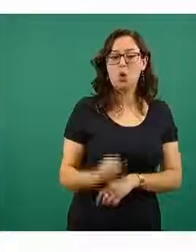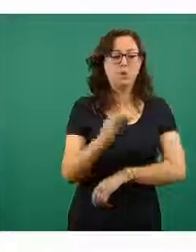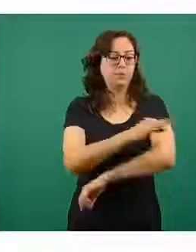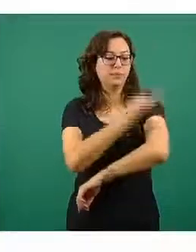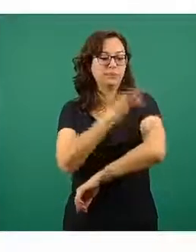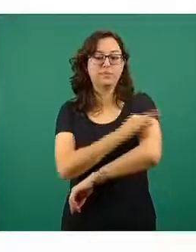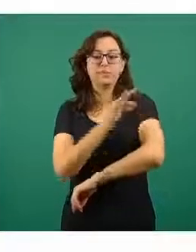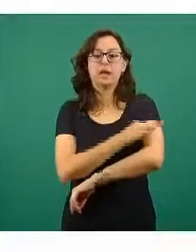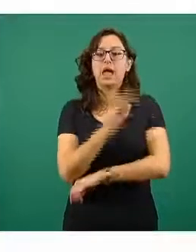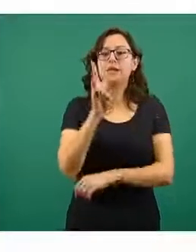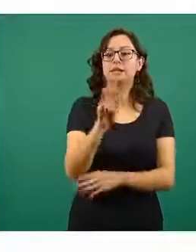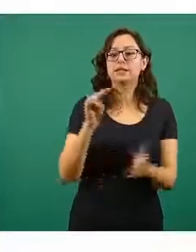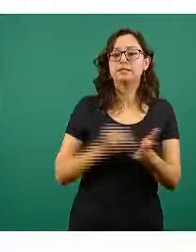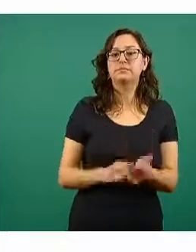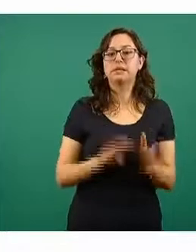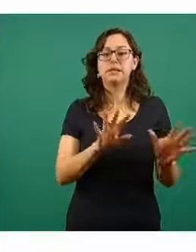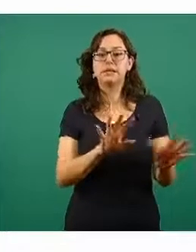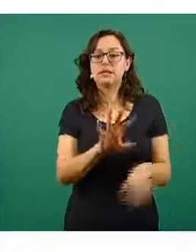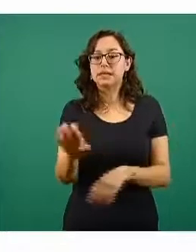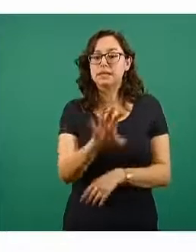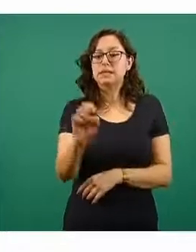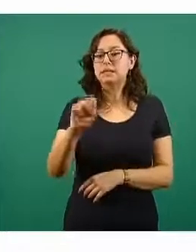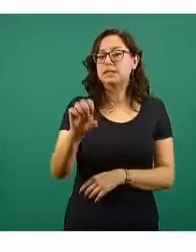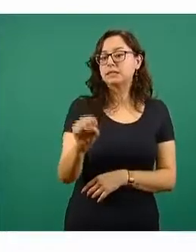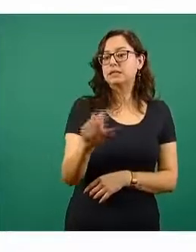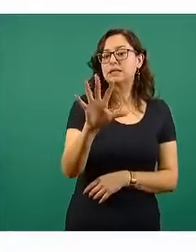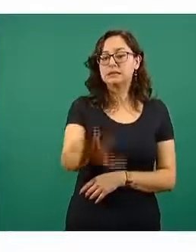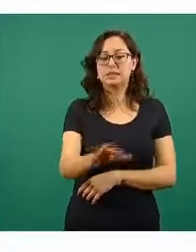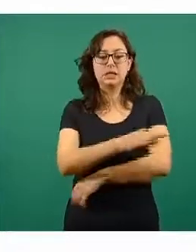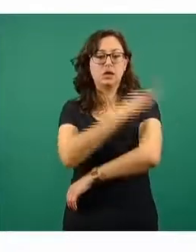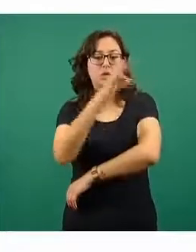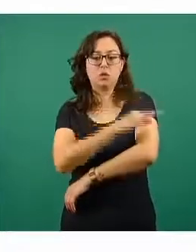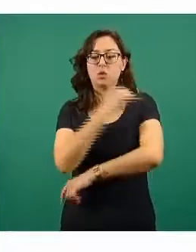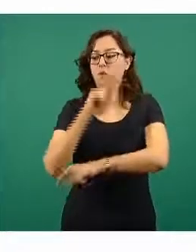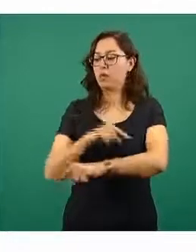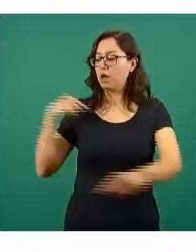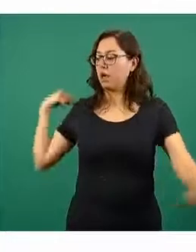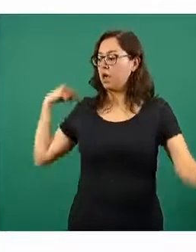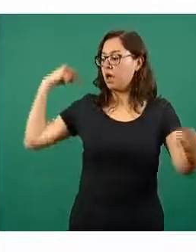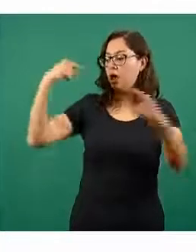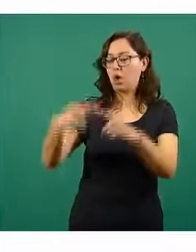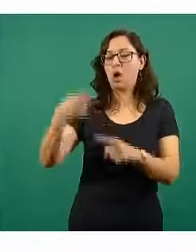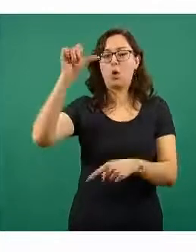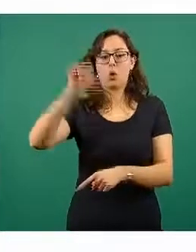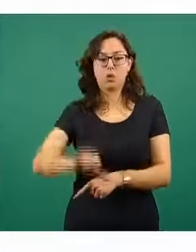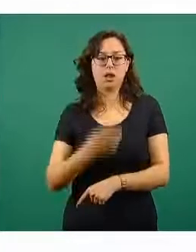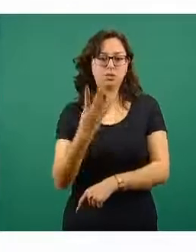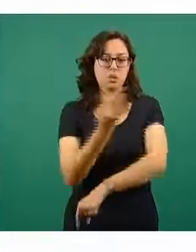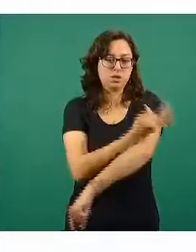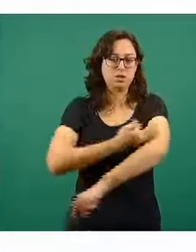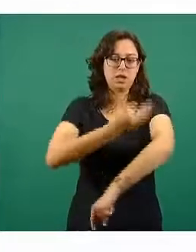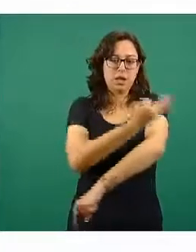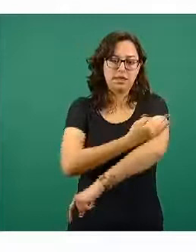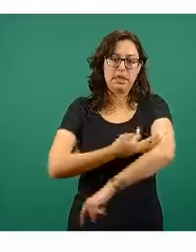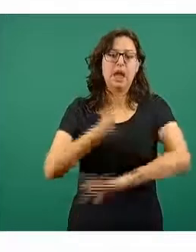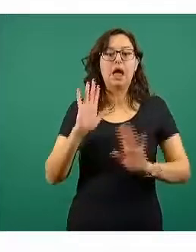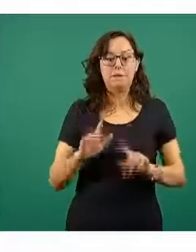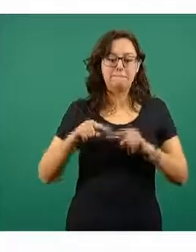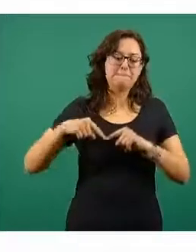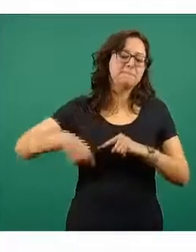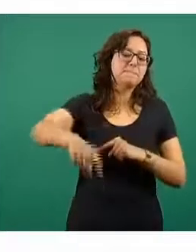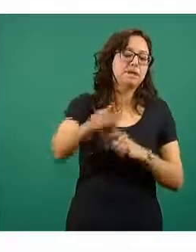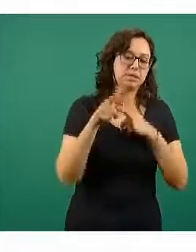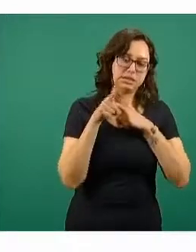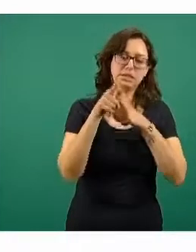3.565 vacunas, según hemos tenido registro, hasta las 16 horas de hoy, 29 de enero. Vamos a ver la